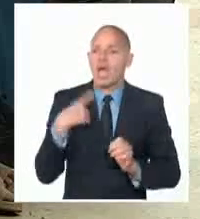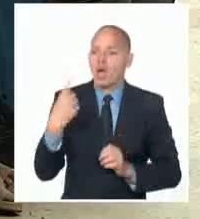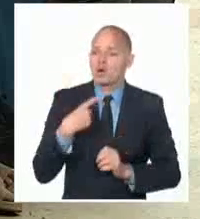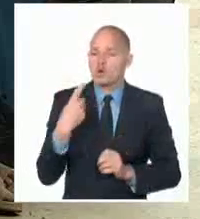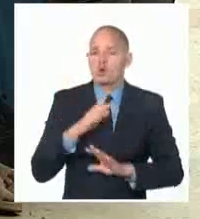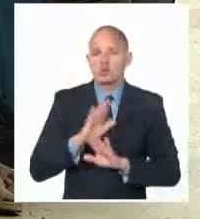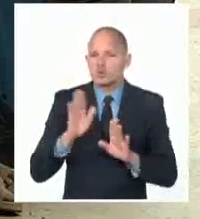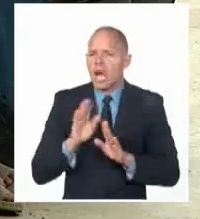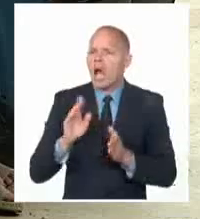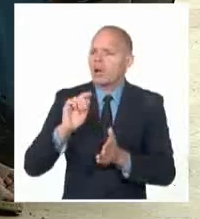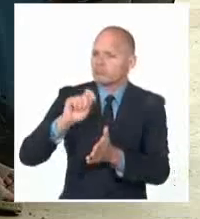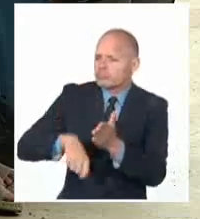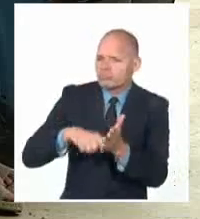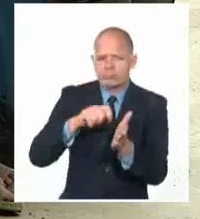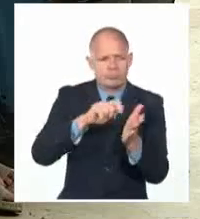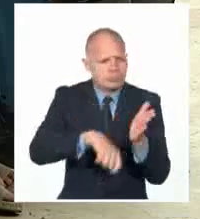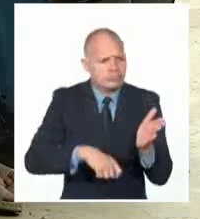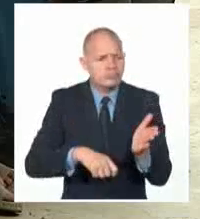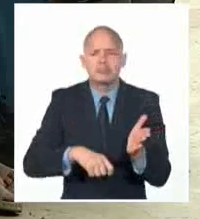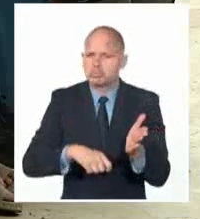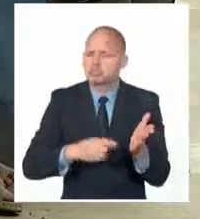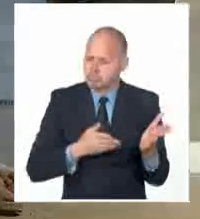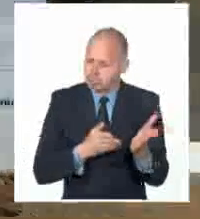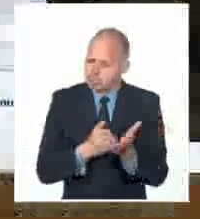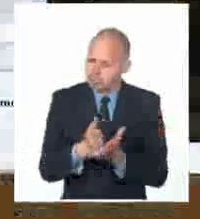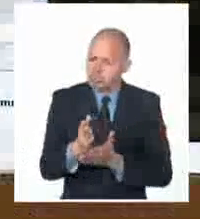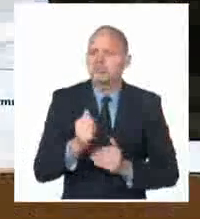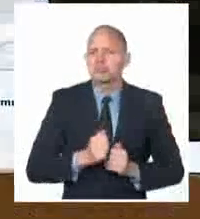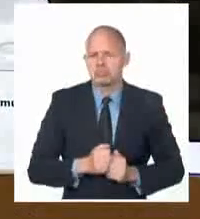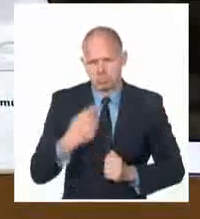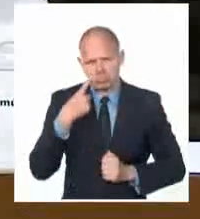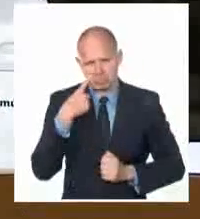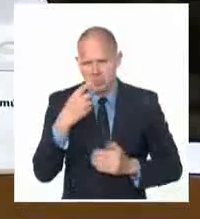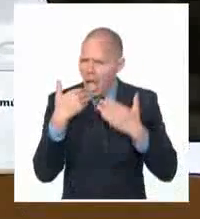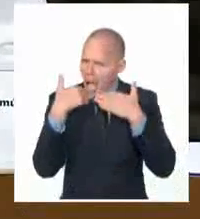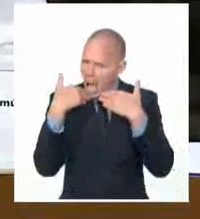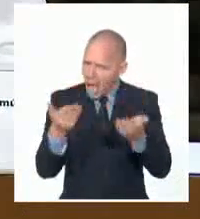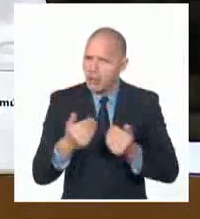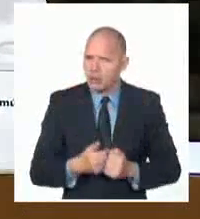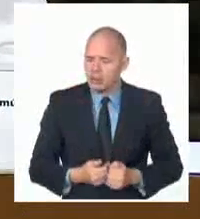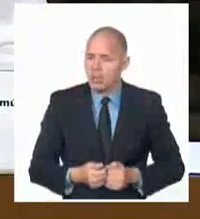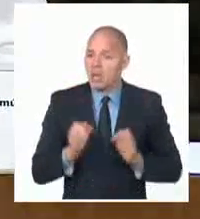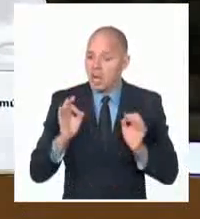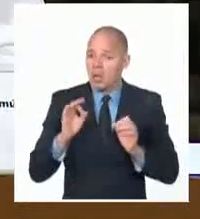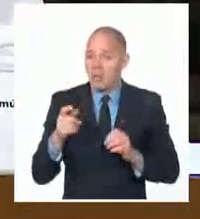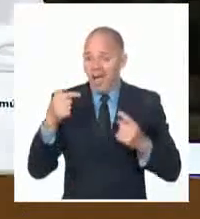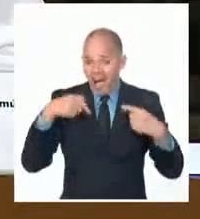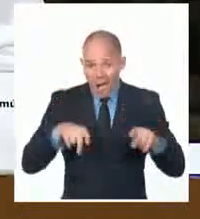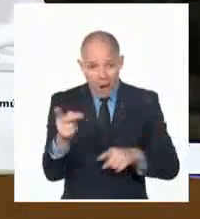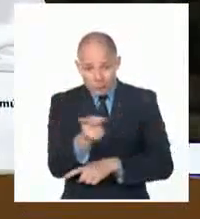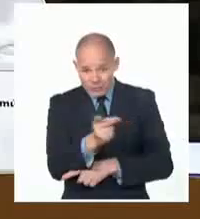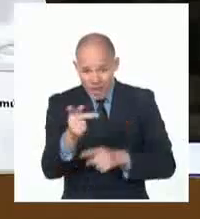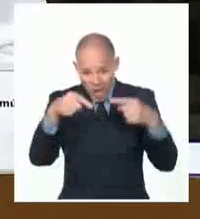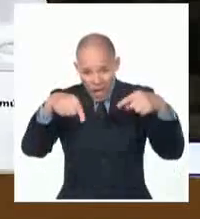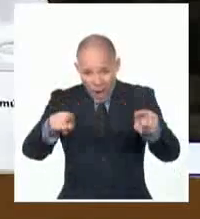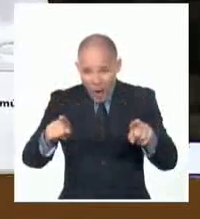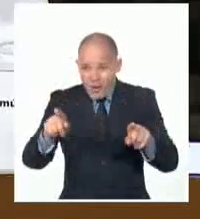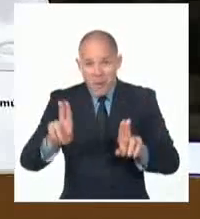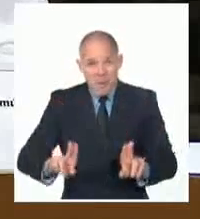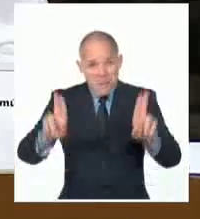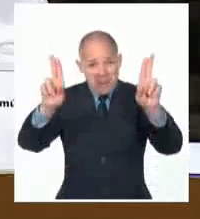adquiridos. Con toda modestia, pensamos que eso ha sido un aporte de Cuba a lo que ustedes han podido lograr